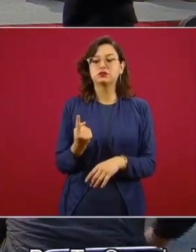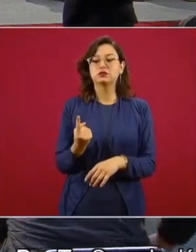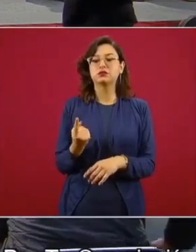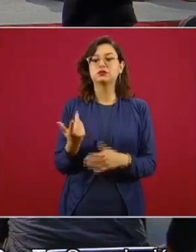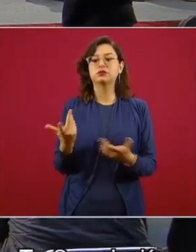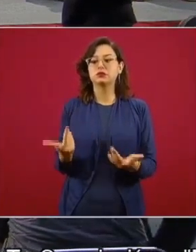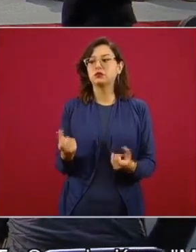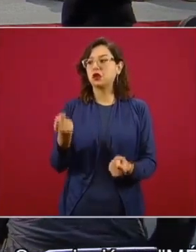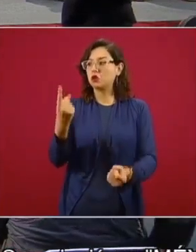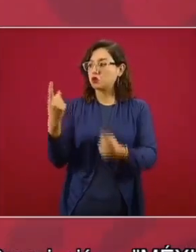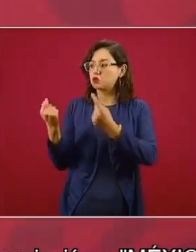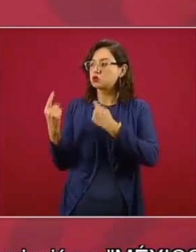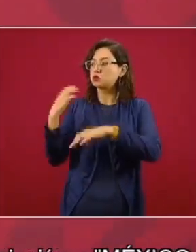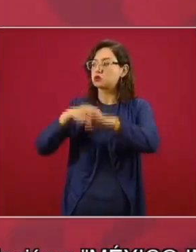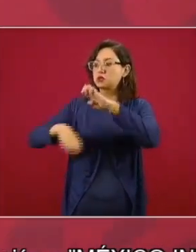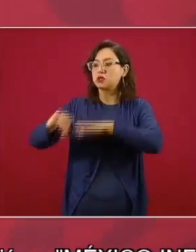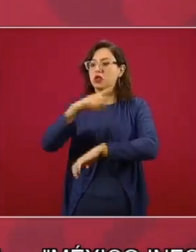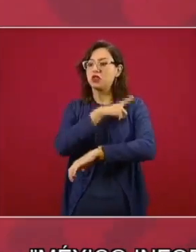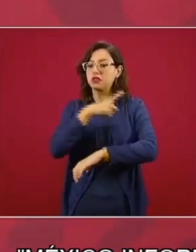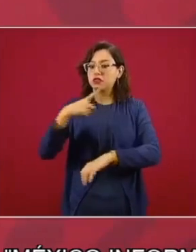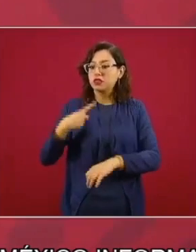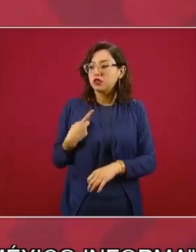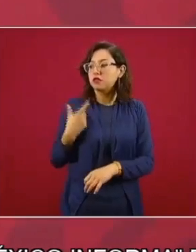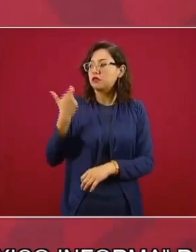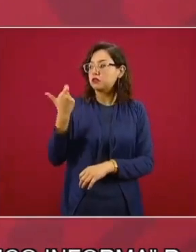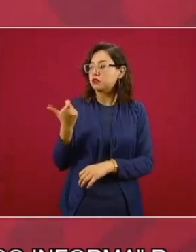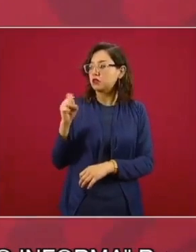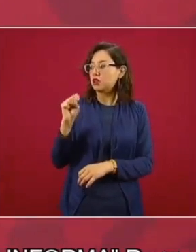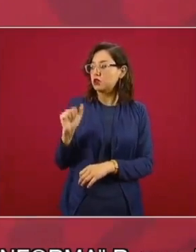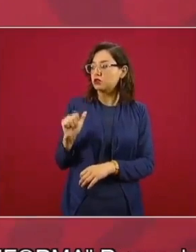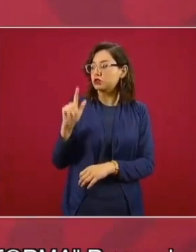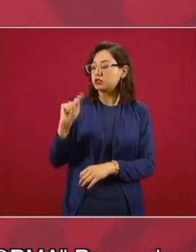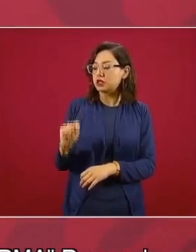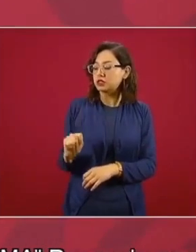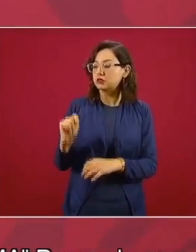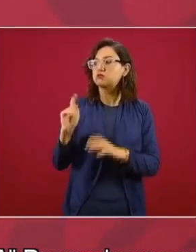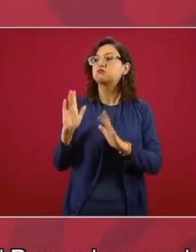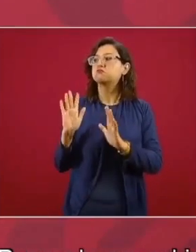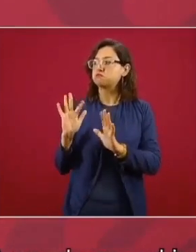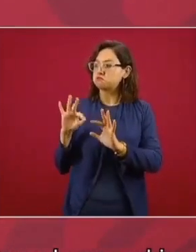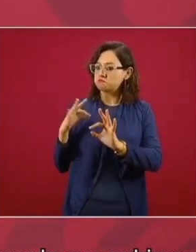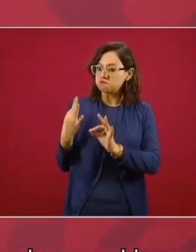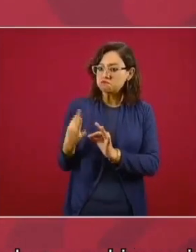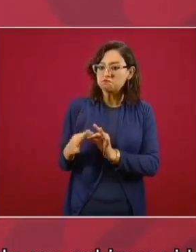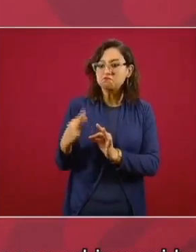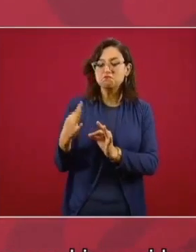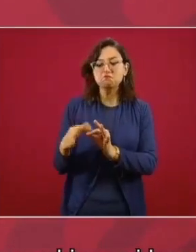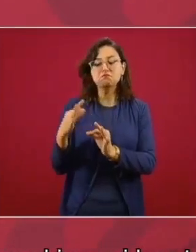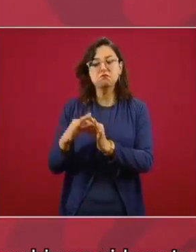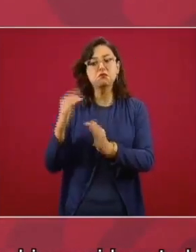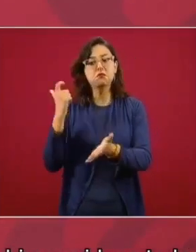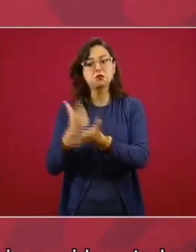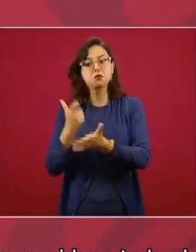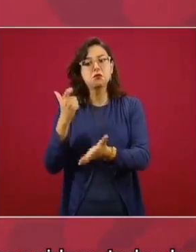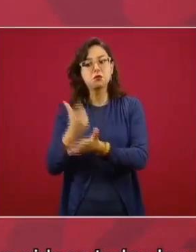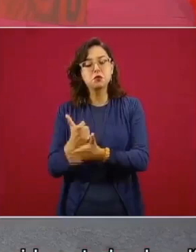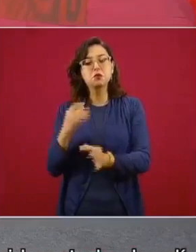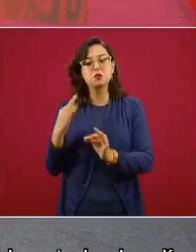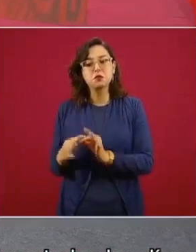algunos deudores del SAT se están poniendo al